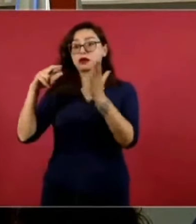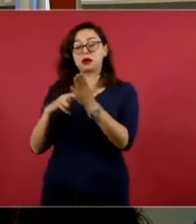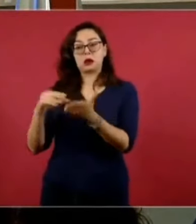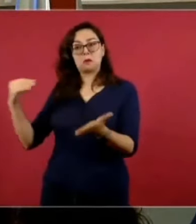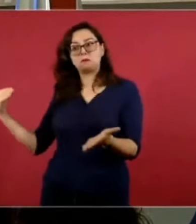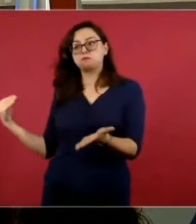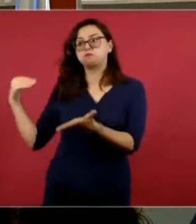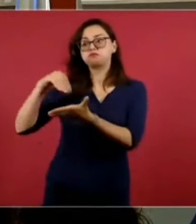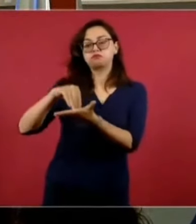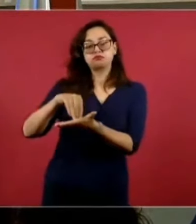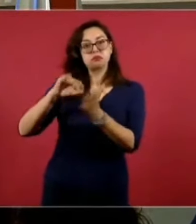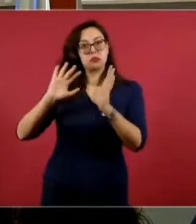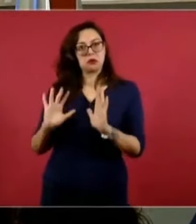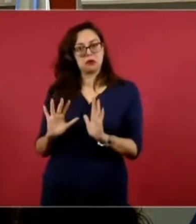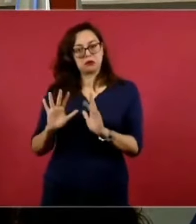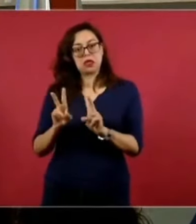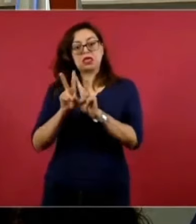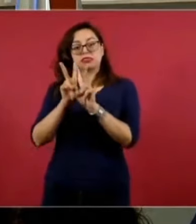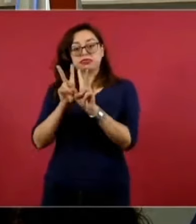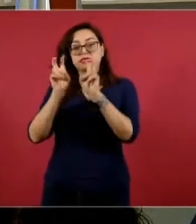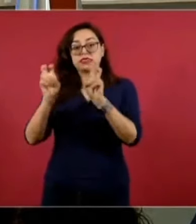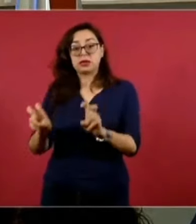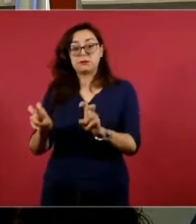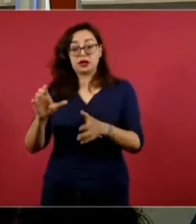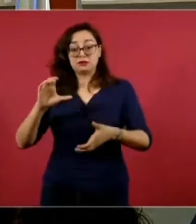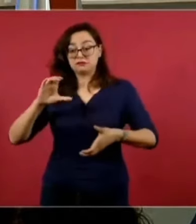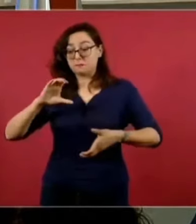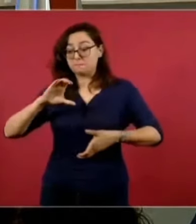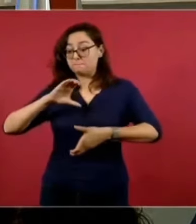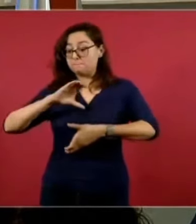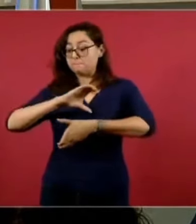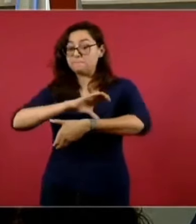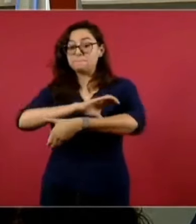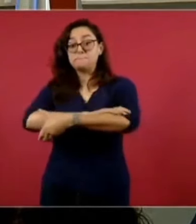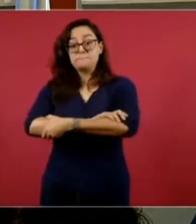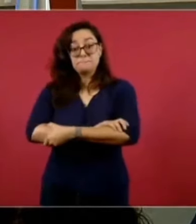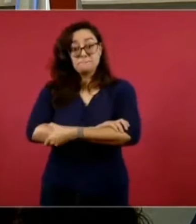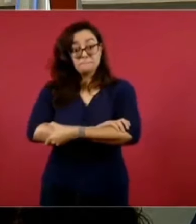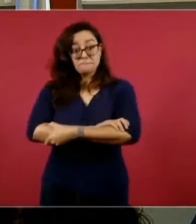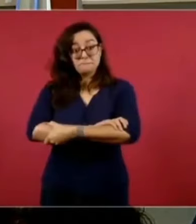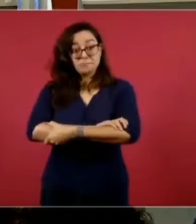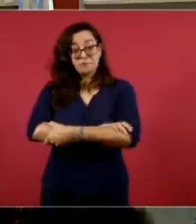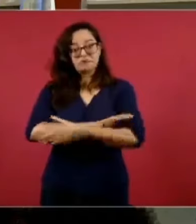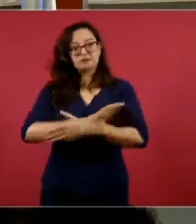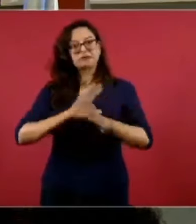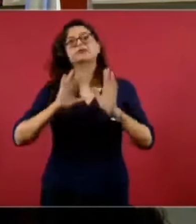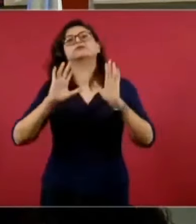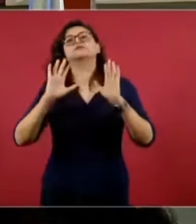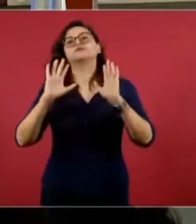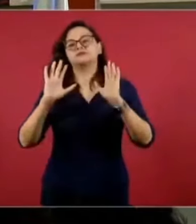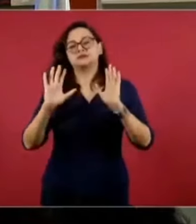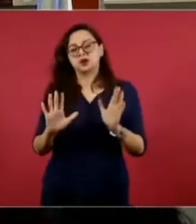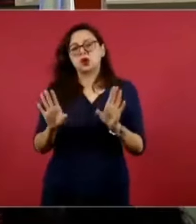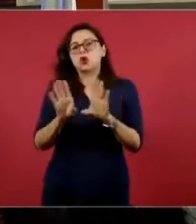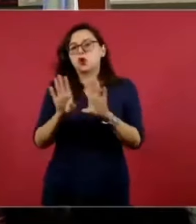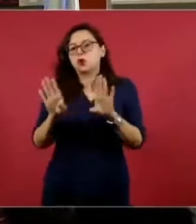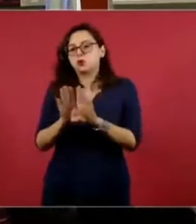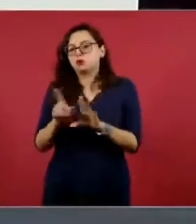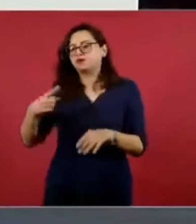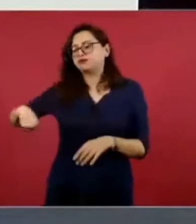que AB que habla sobre las coaliciones precisamente para poder distribuir a los diputados